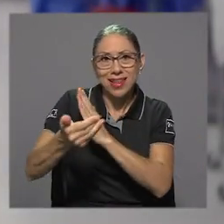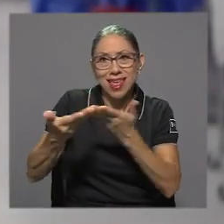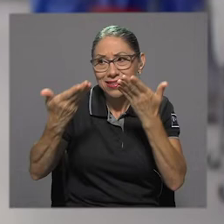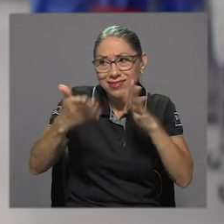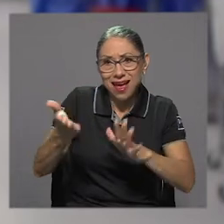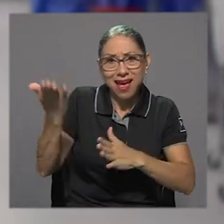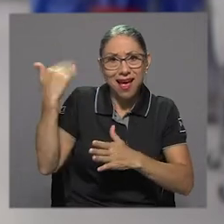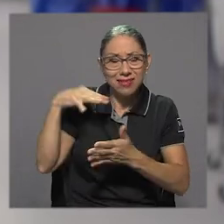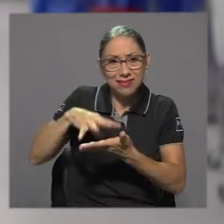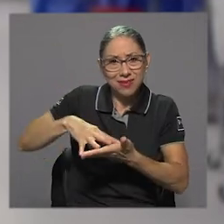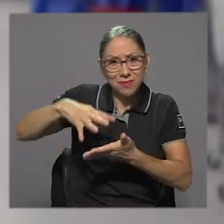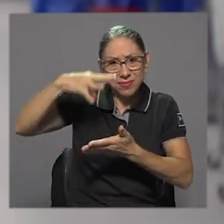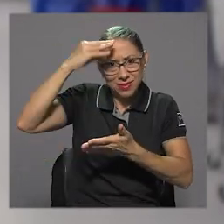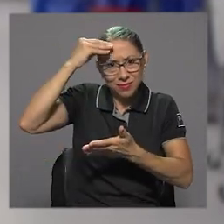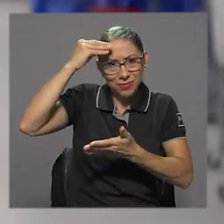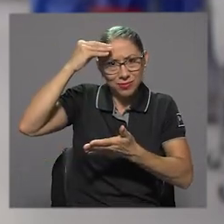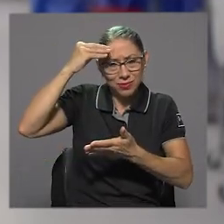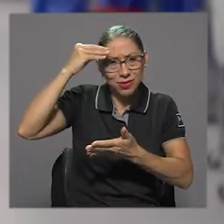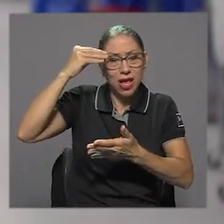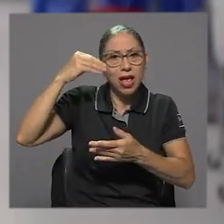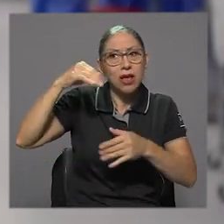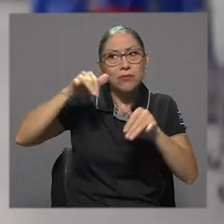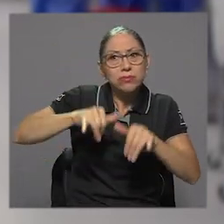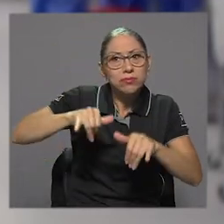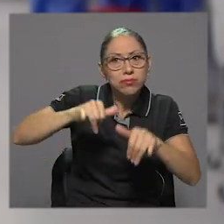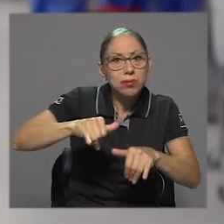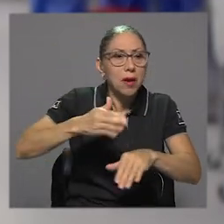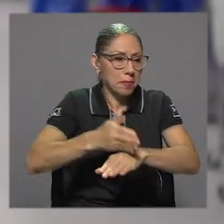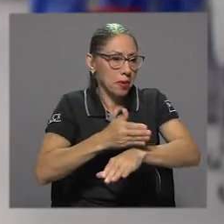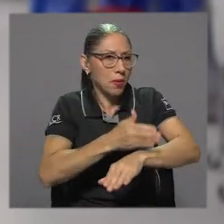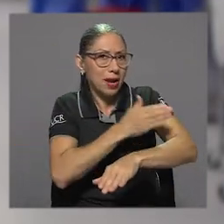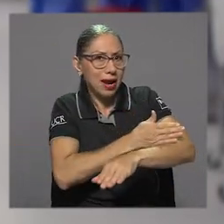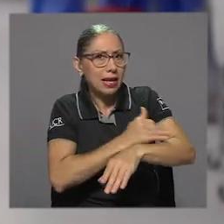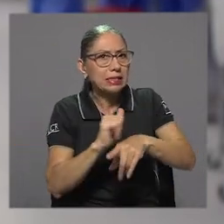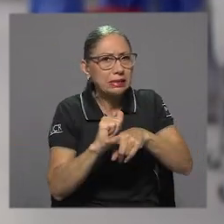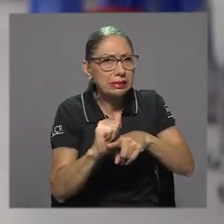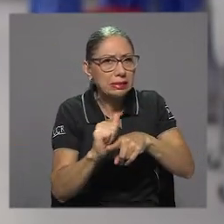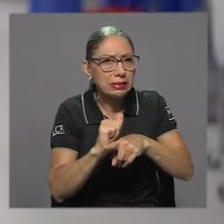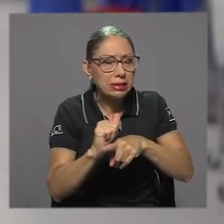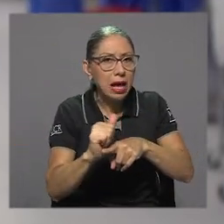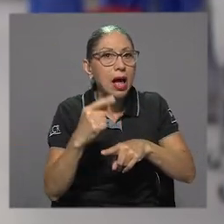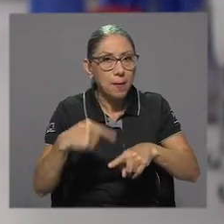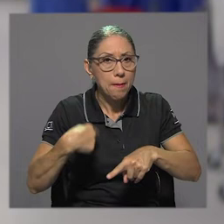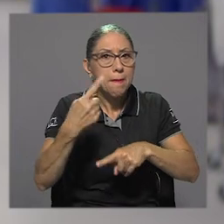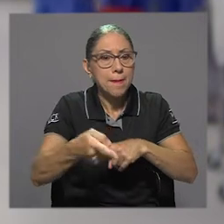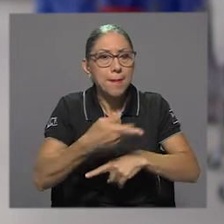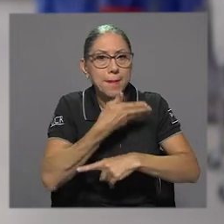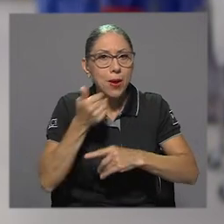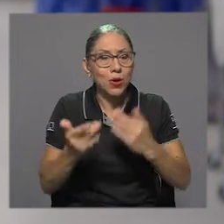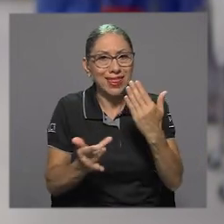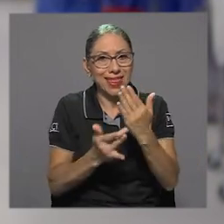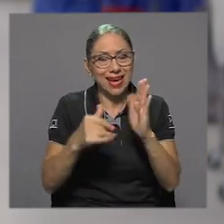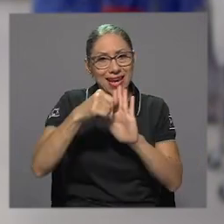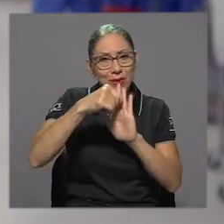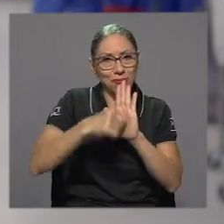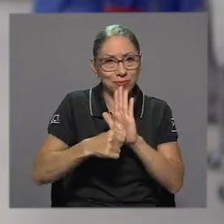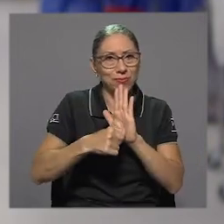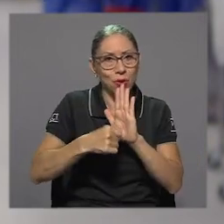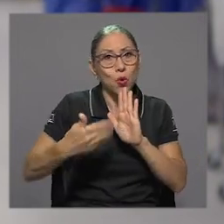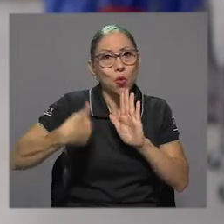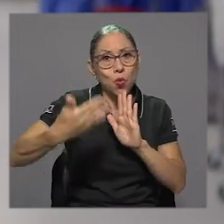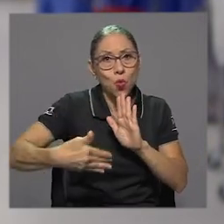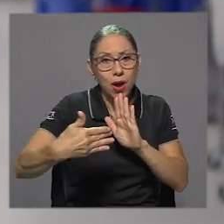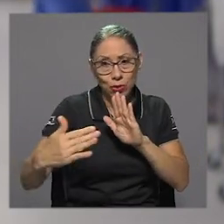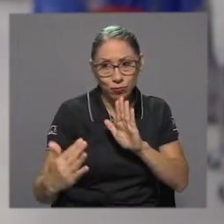mejorar las habilidades que tenemos adquiridas previamente a lo largo de la residencia, mejorarlas y pulirlas para que tengamos una